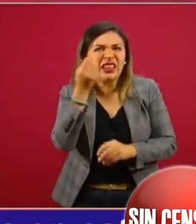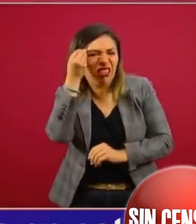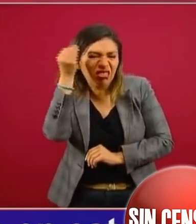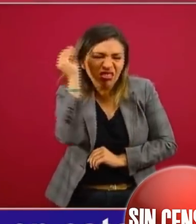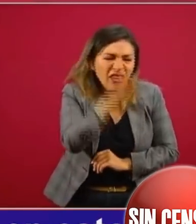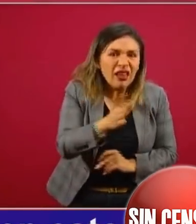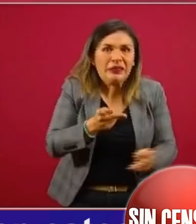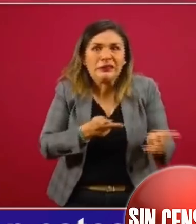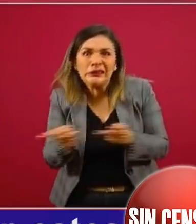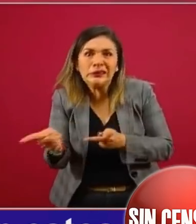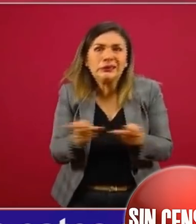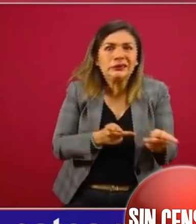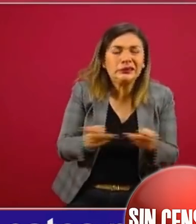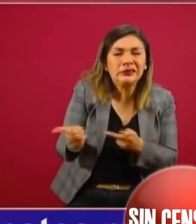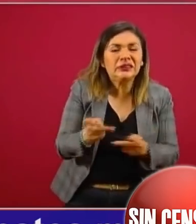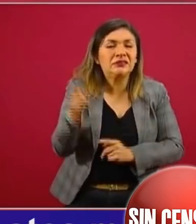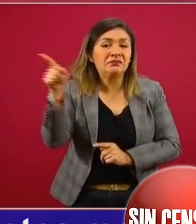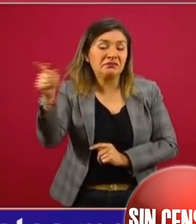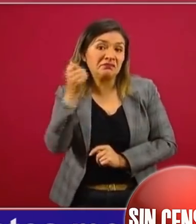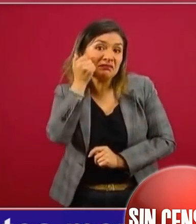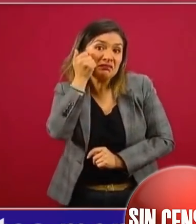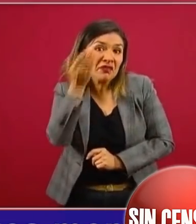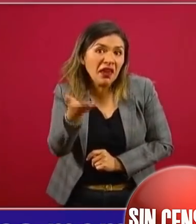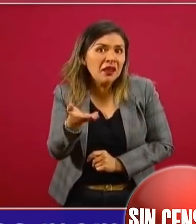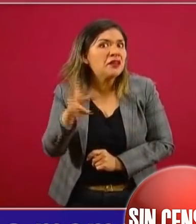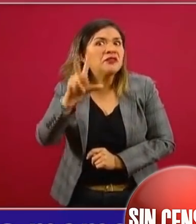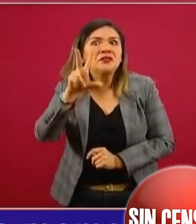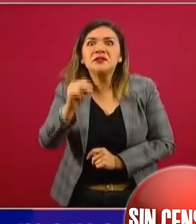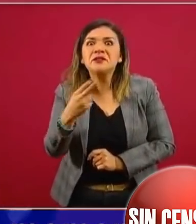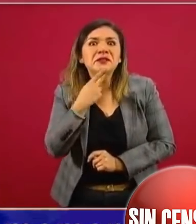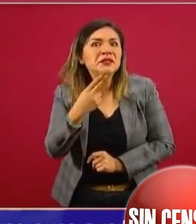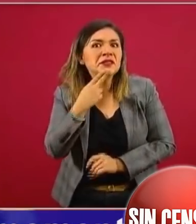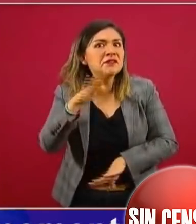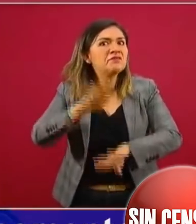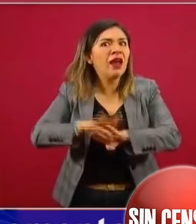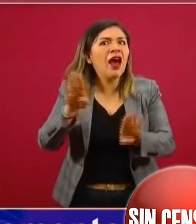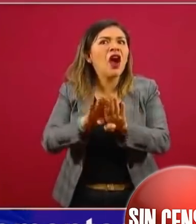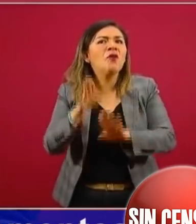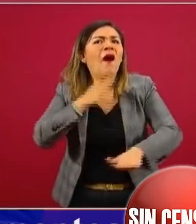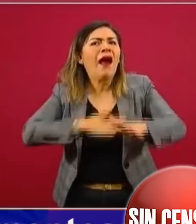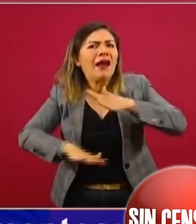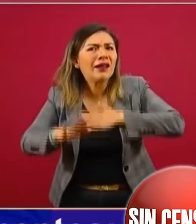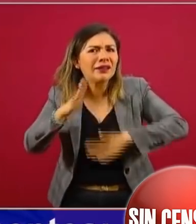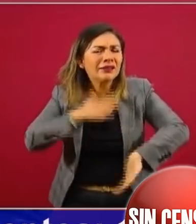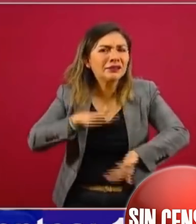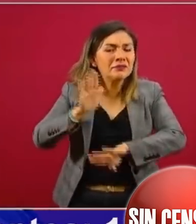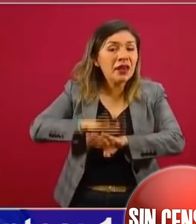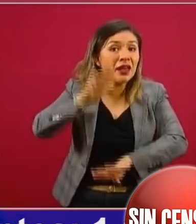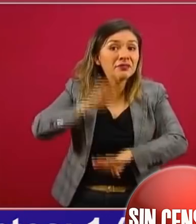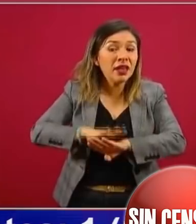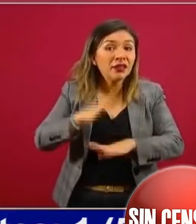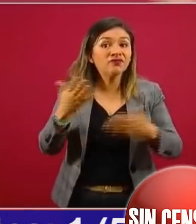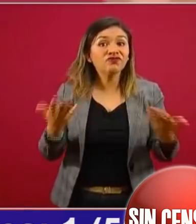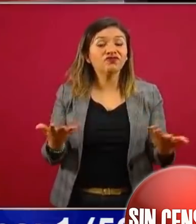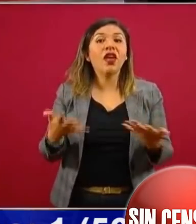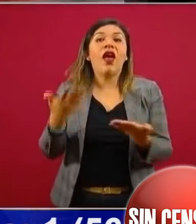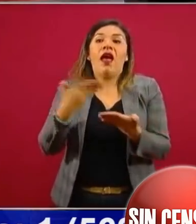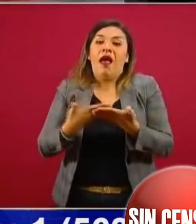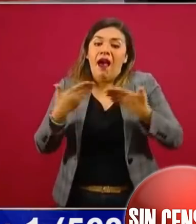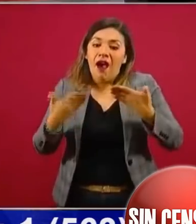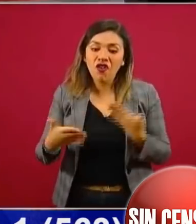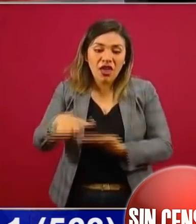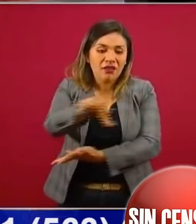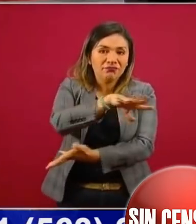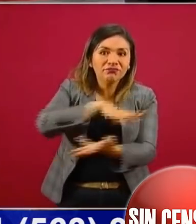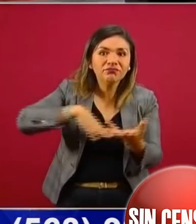¿sí?, su estrategia cada vez es más el desgaste, ahora van